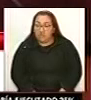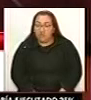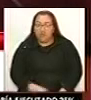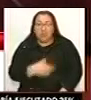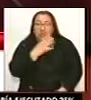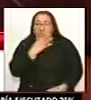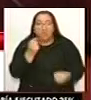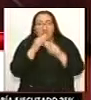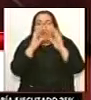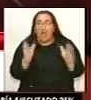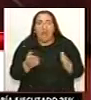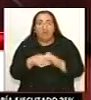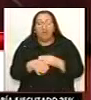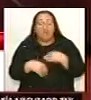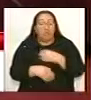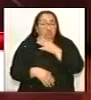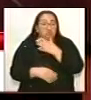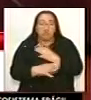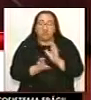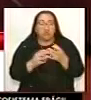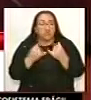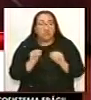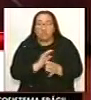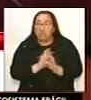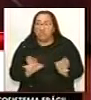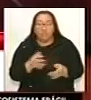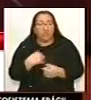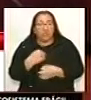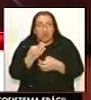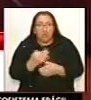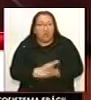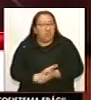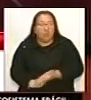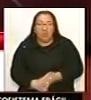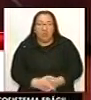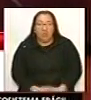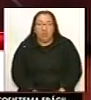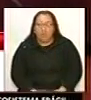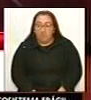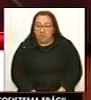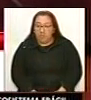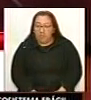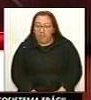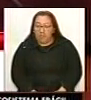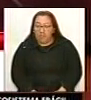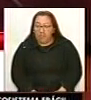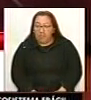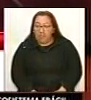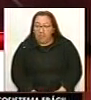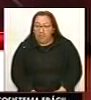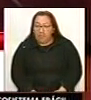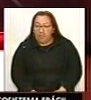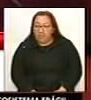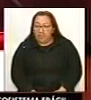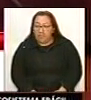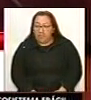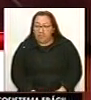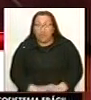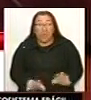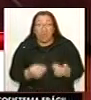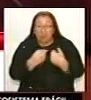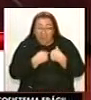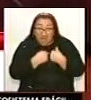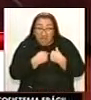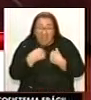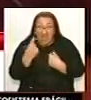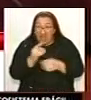No, de eso no le puedo dar ningún dato, porque no es esfera responsabilidad del hospital. ¿No es responsabilidad del hospital ni de la parte de la